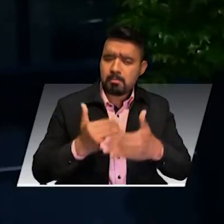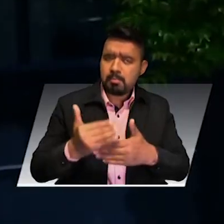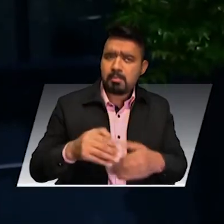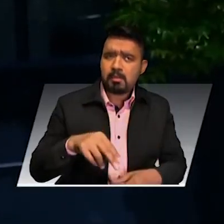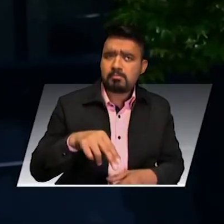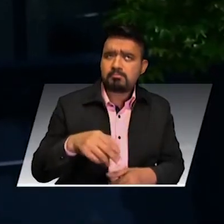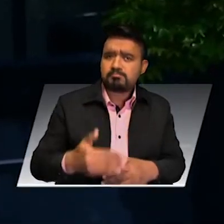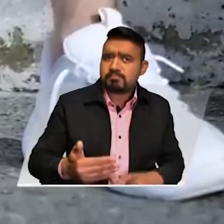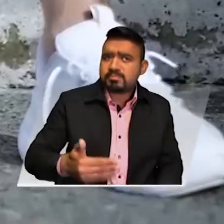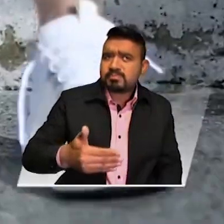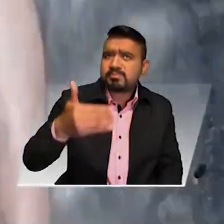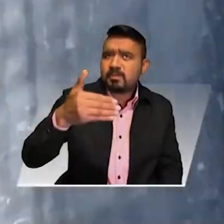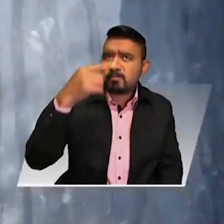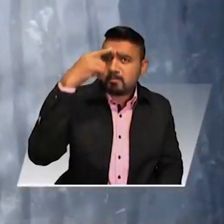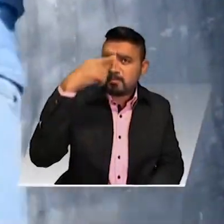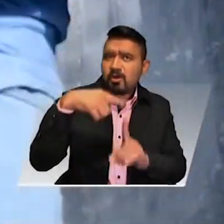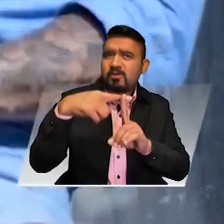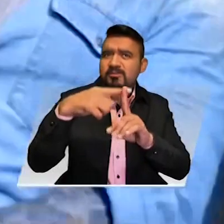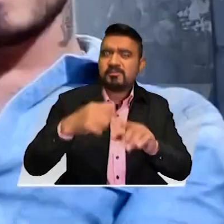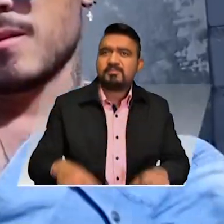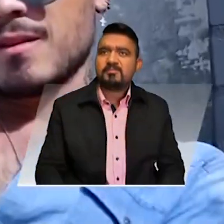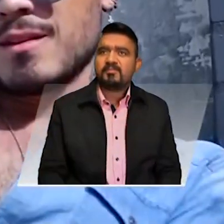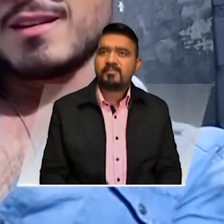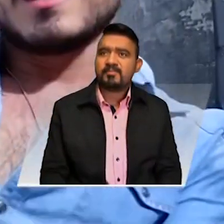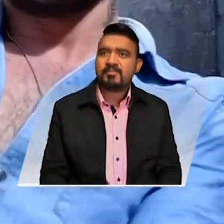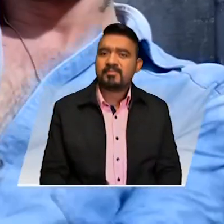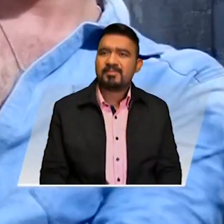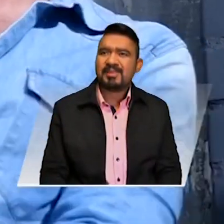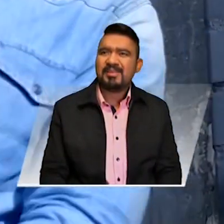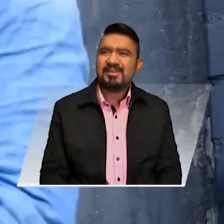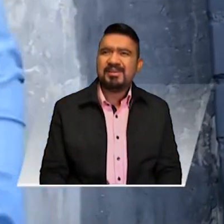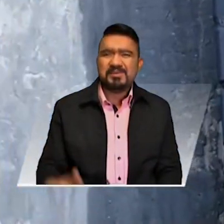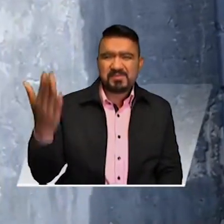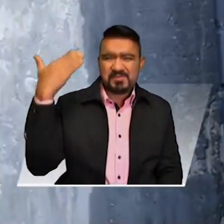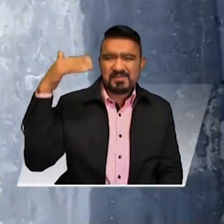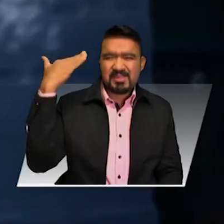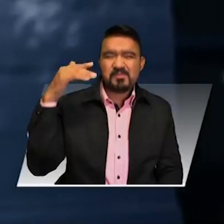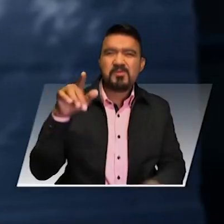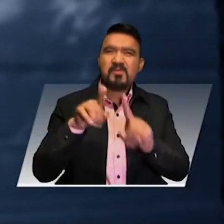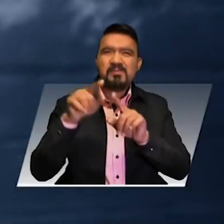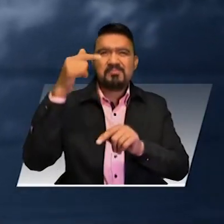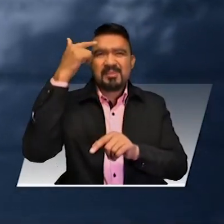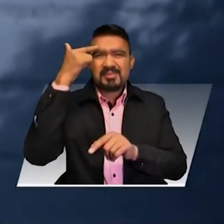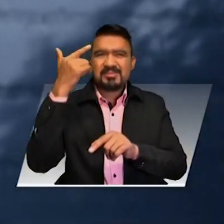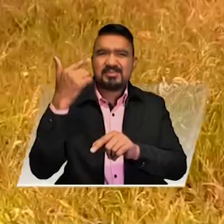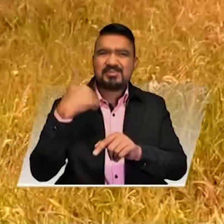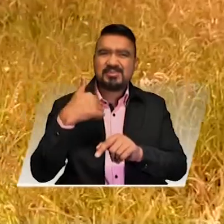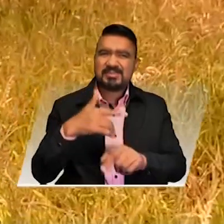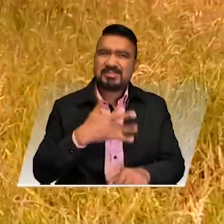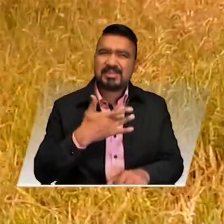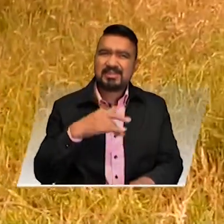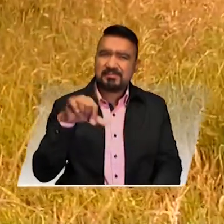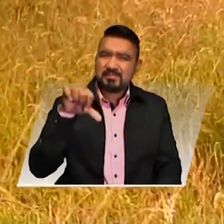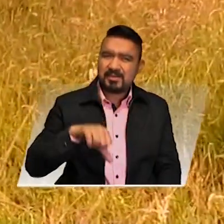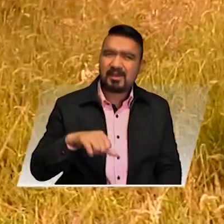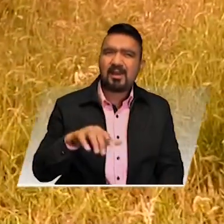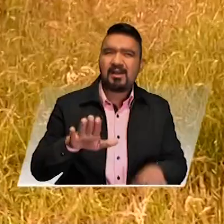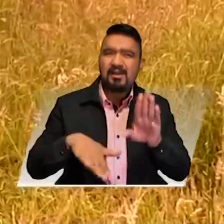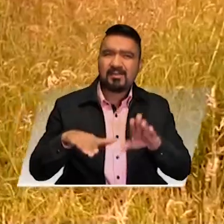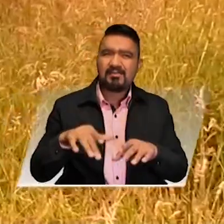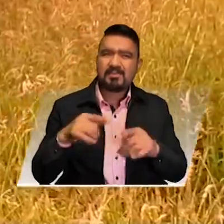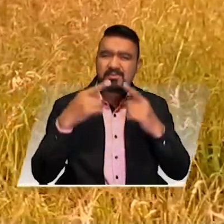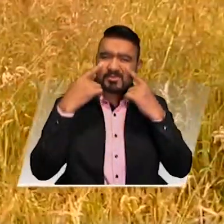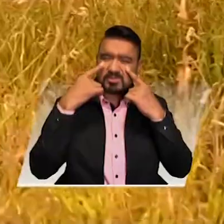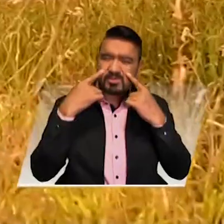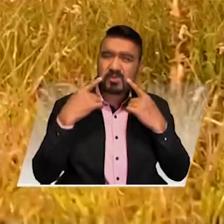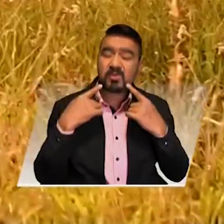lo que por tantos años me hizo sentir mal, me hizo preguntarme por qué, me hizo llorar, tener